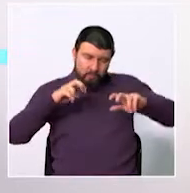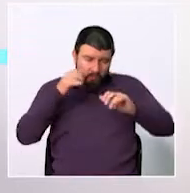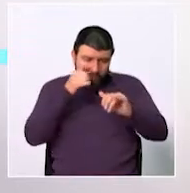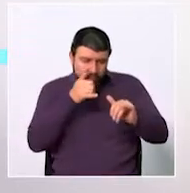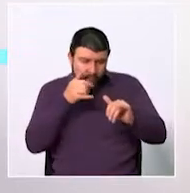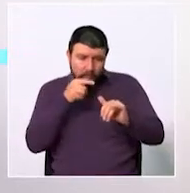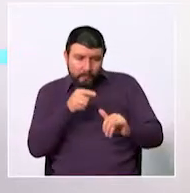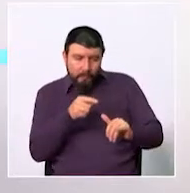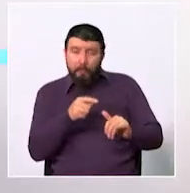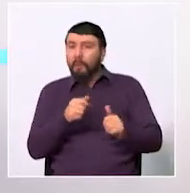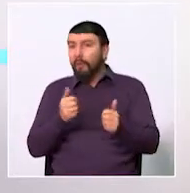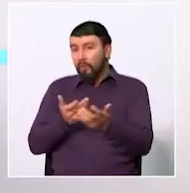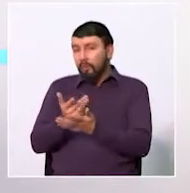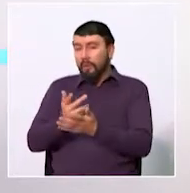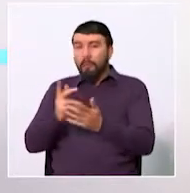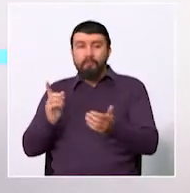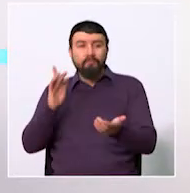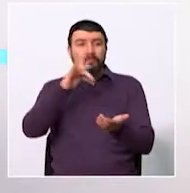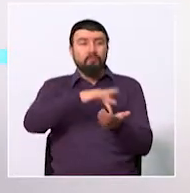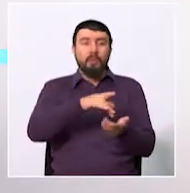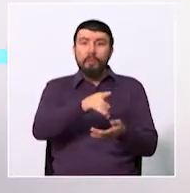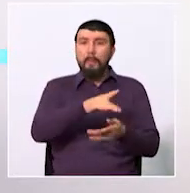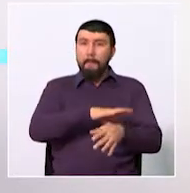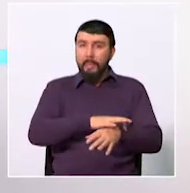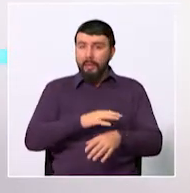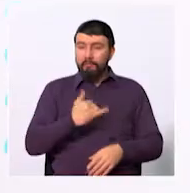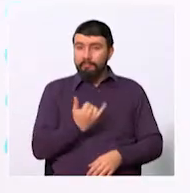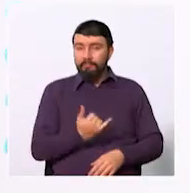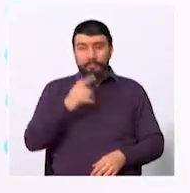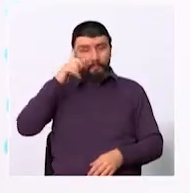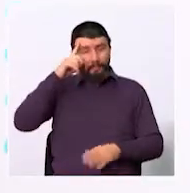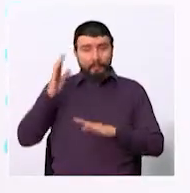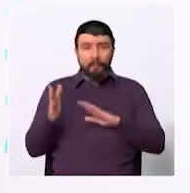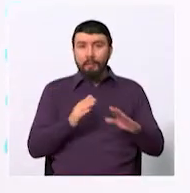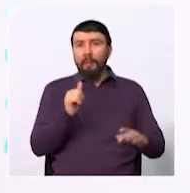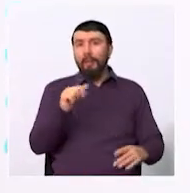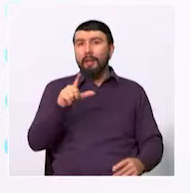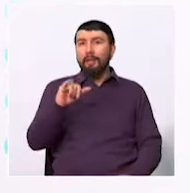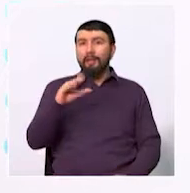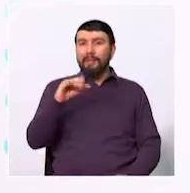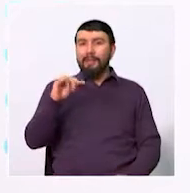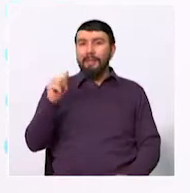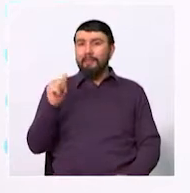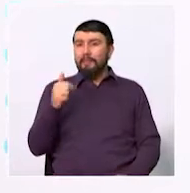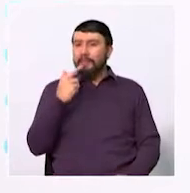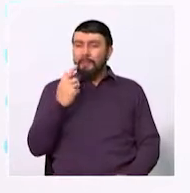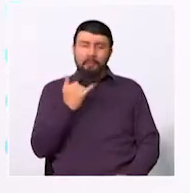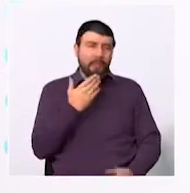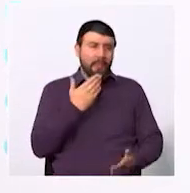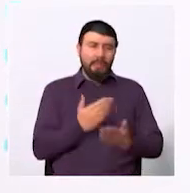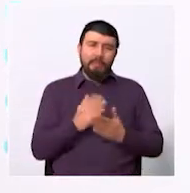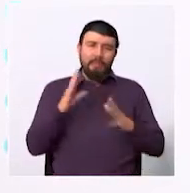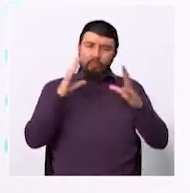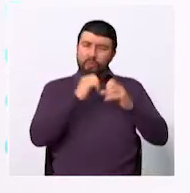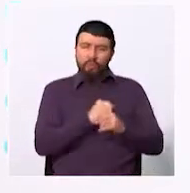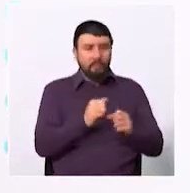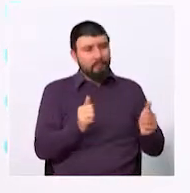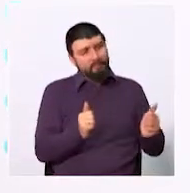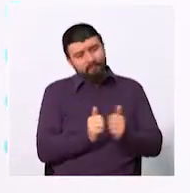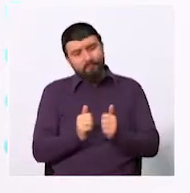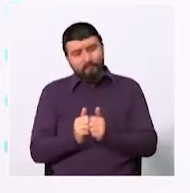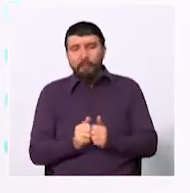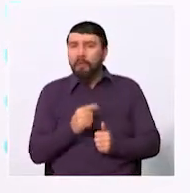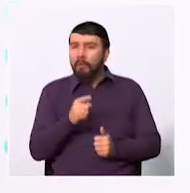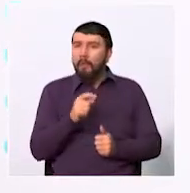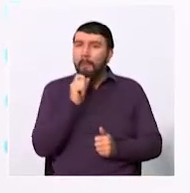aconsejaría que asistiera a ginecología alice botero restrepo muchas gracias por estar todas las noches con nosotros mi pregunta es cómo